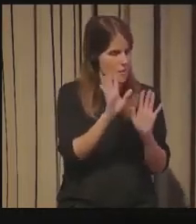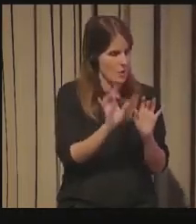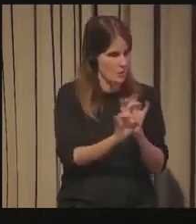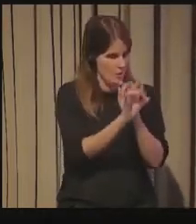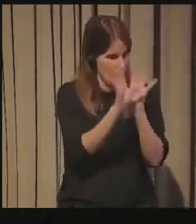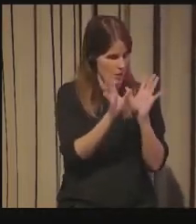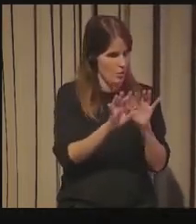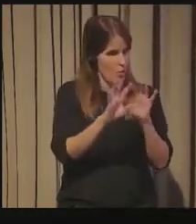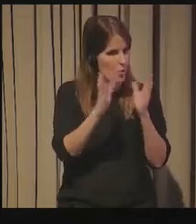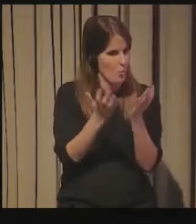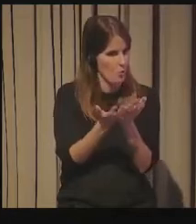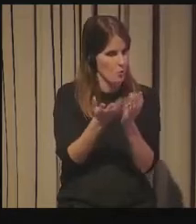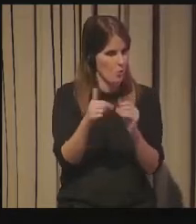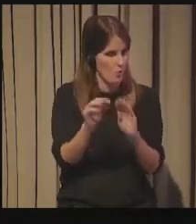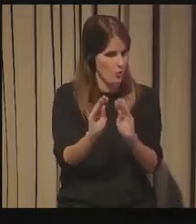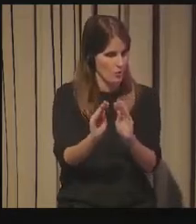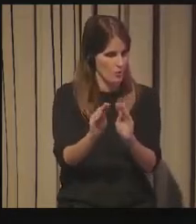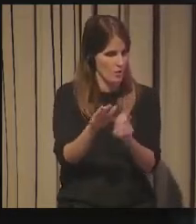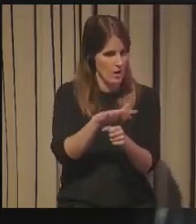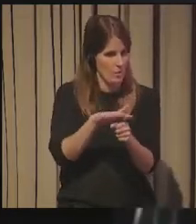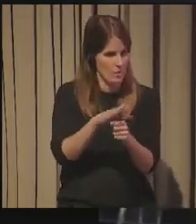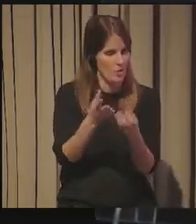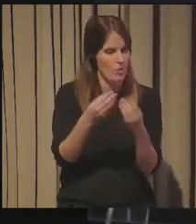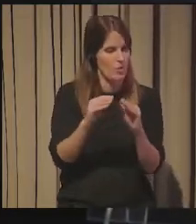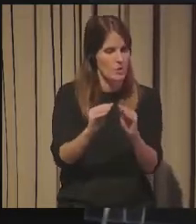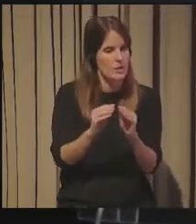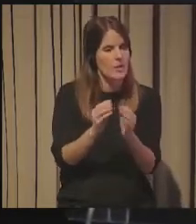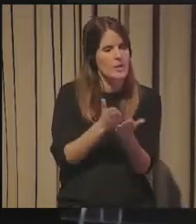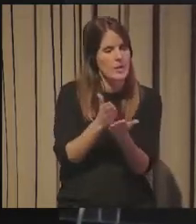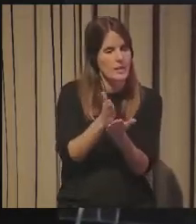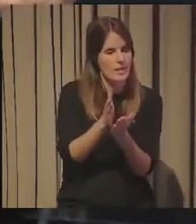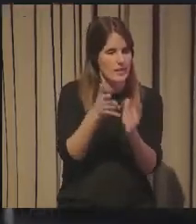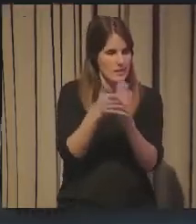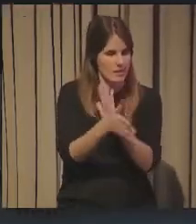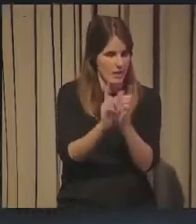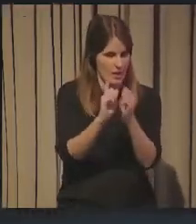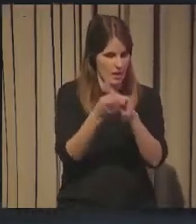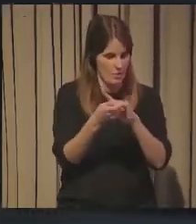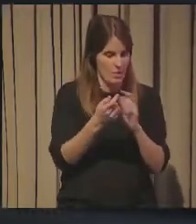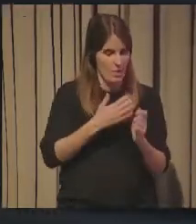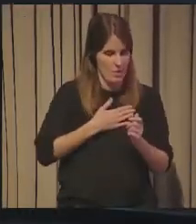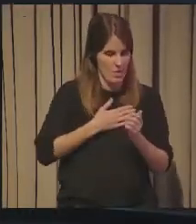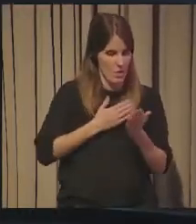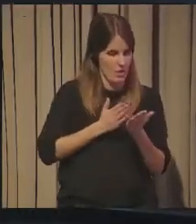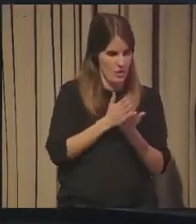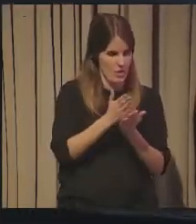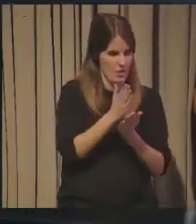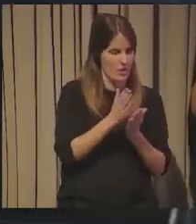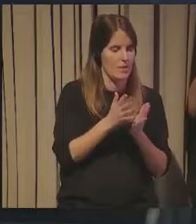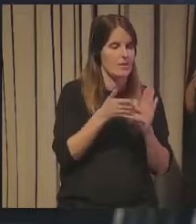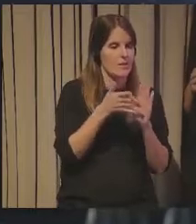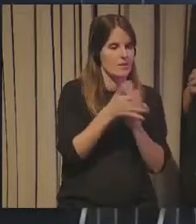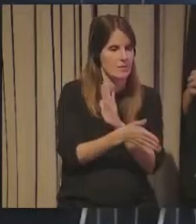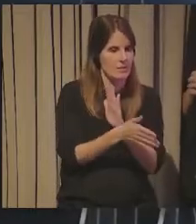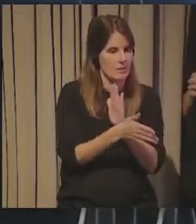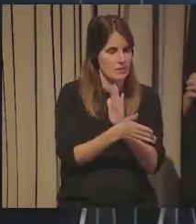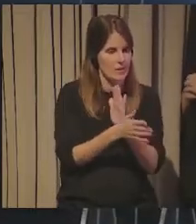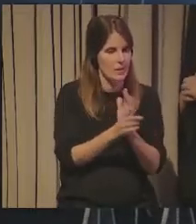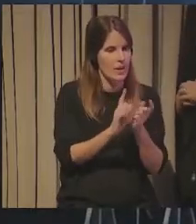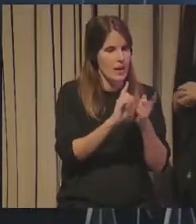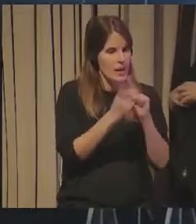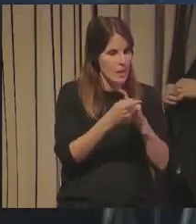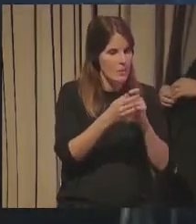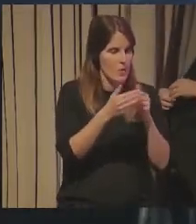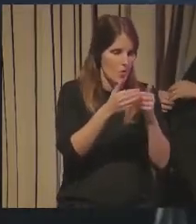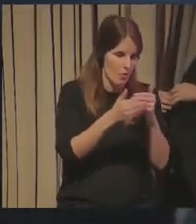En vuestro mundo, cualquier tendencia es un cambio. Una tendencia en mi mundo es básicamente un cambio a